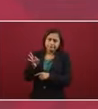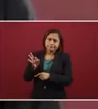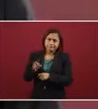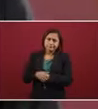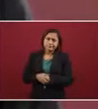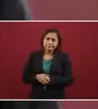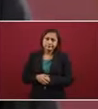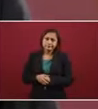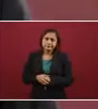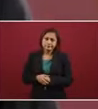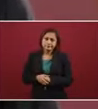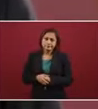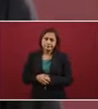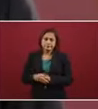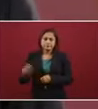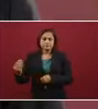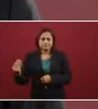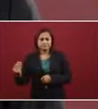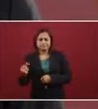Sí,